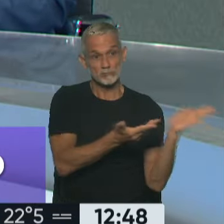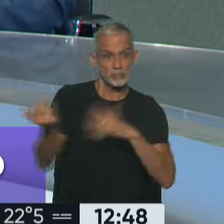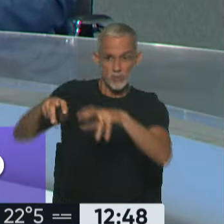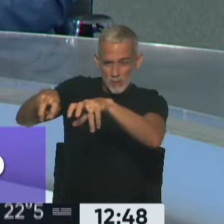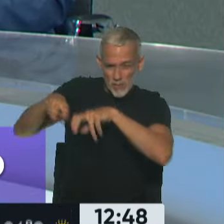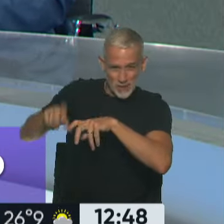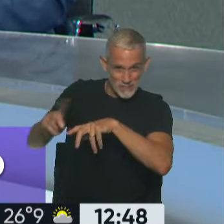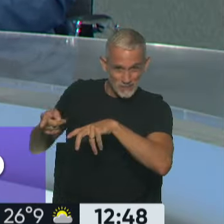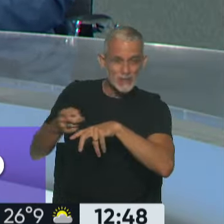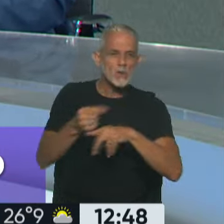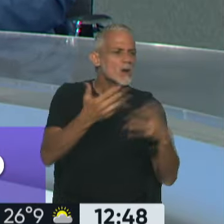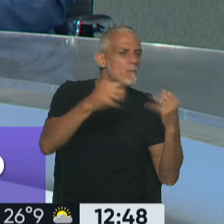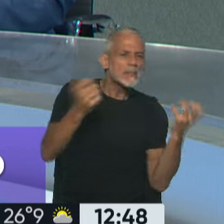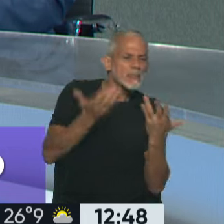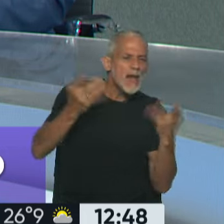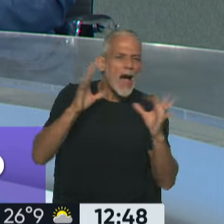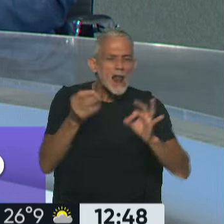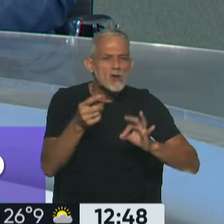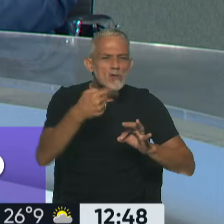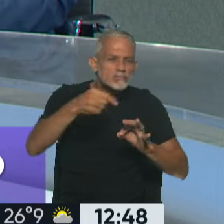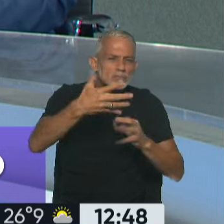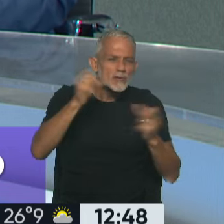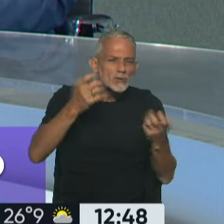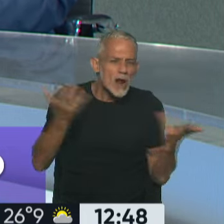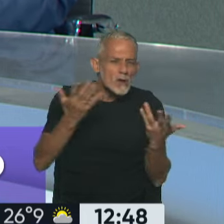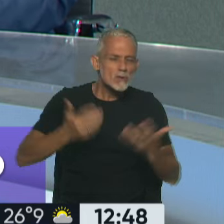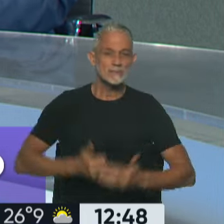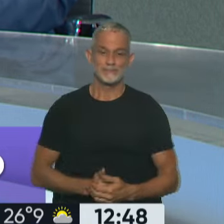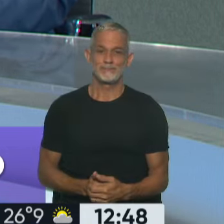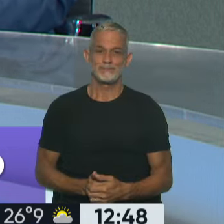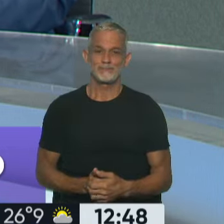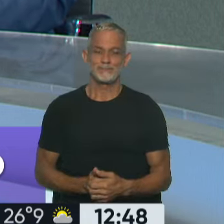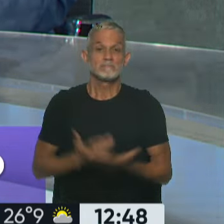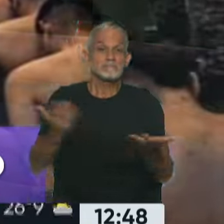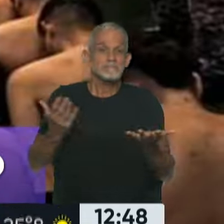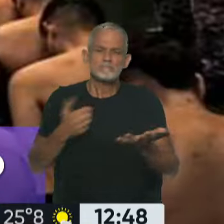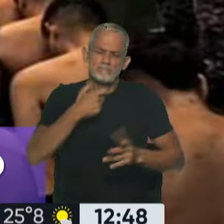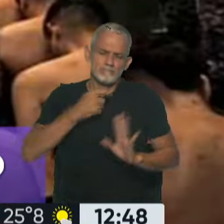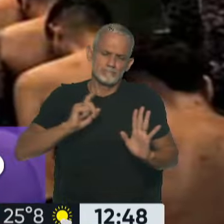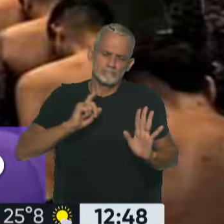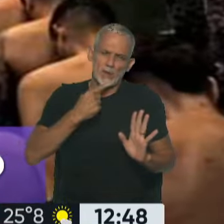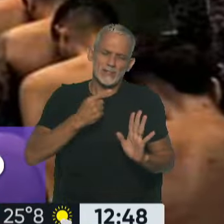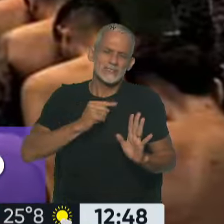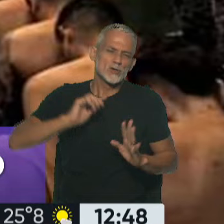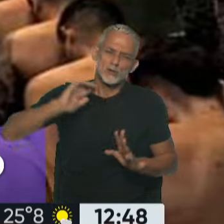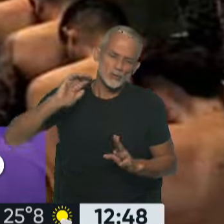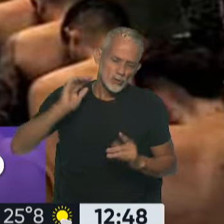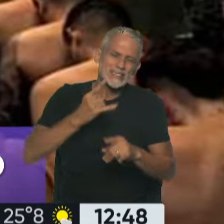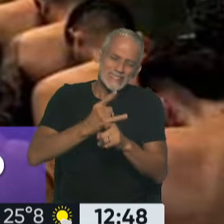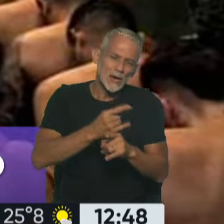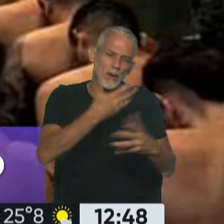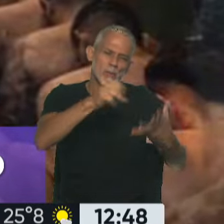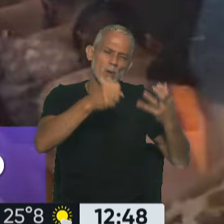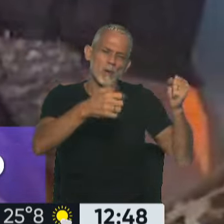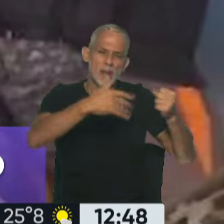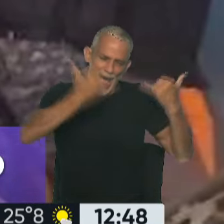veíamos, ¿se encontraron algo, algún detalle que pueda darnos? No quisiera arriesgar que en todas las requisas encontramos